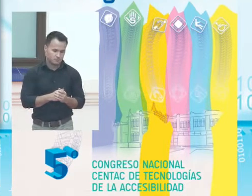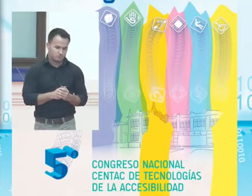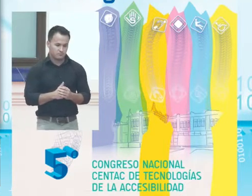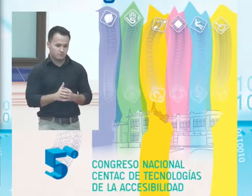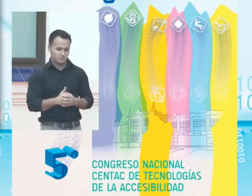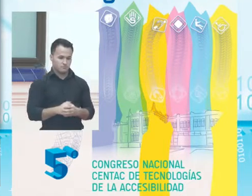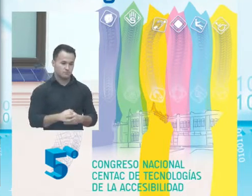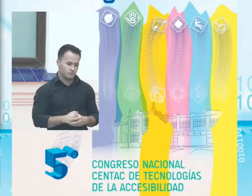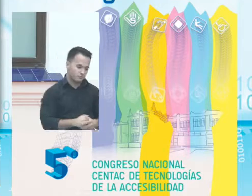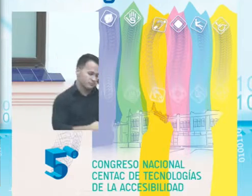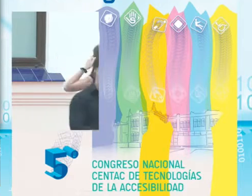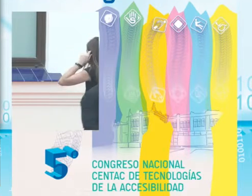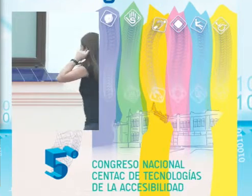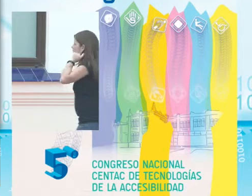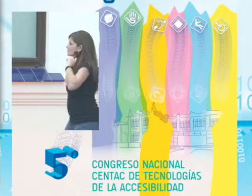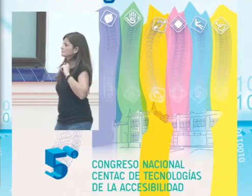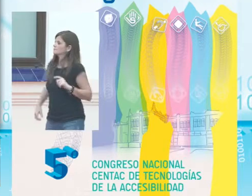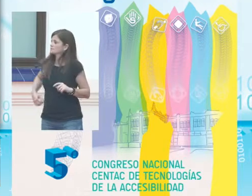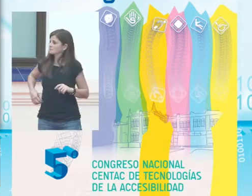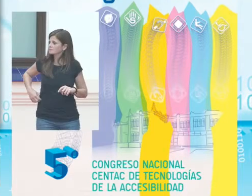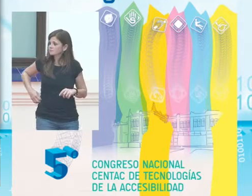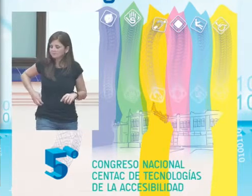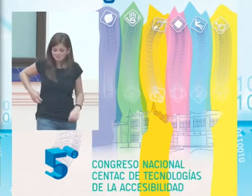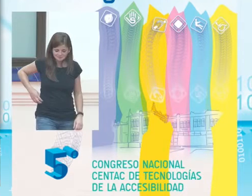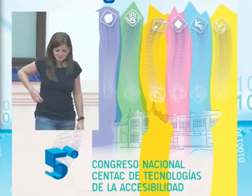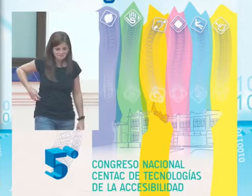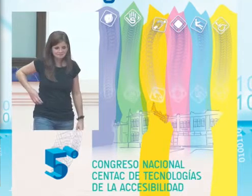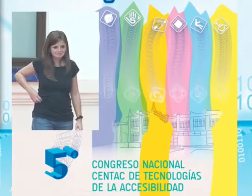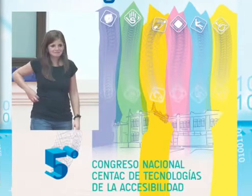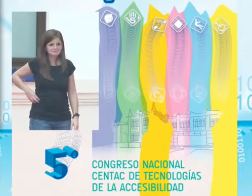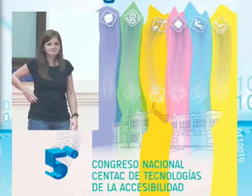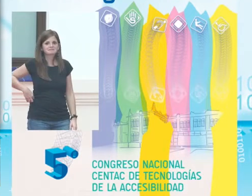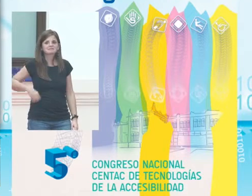Vaya pregunta. ¿Y cuánto dices que tenemos para hablar de esto?